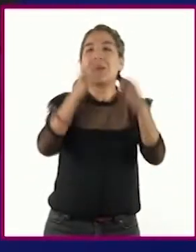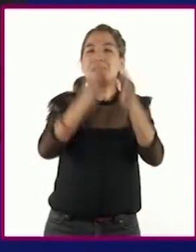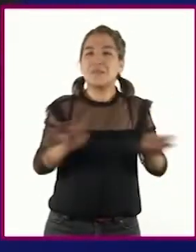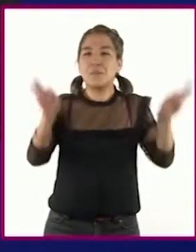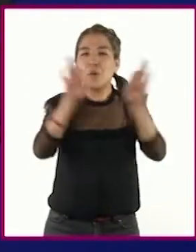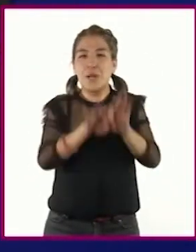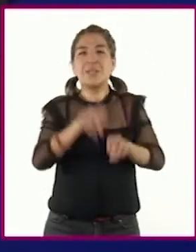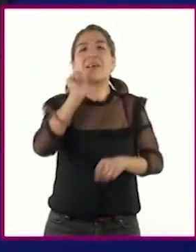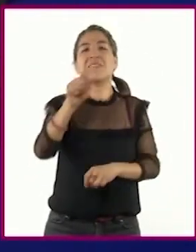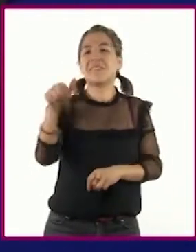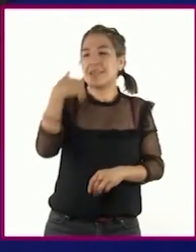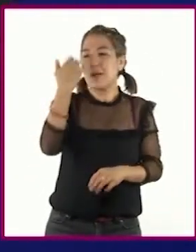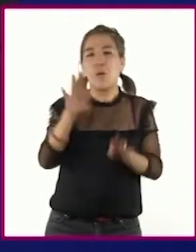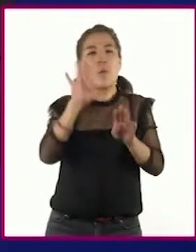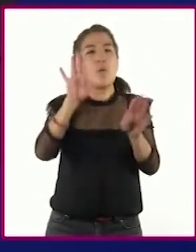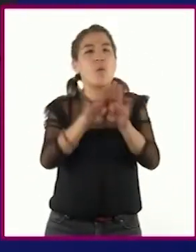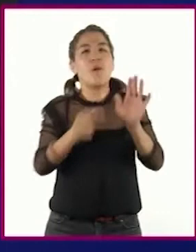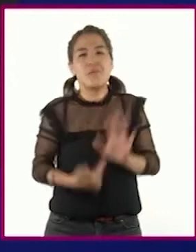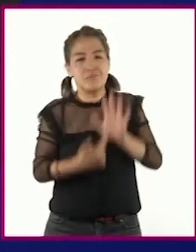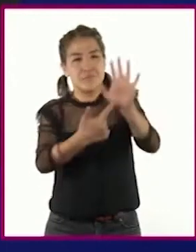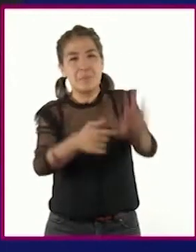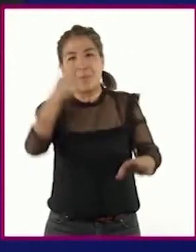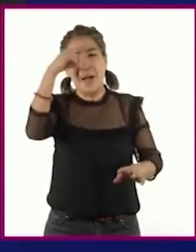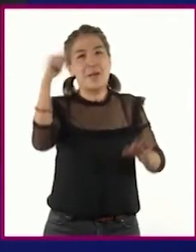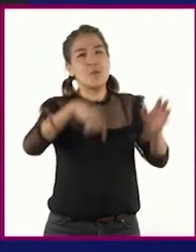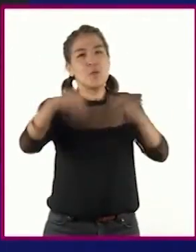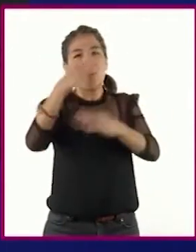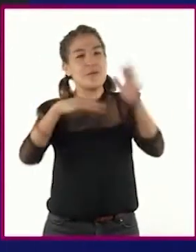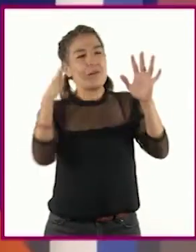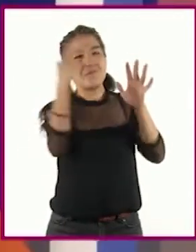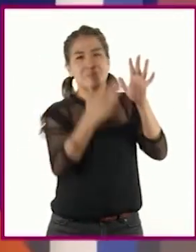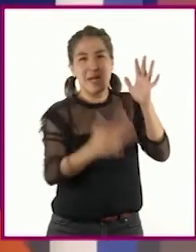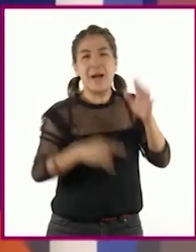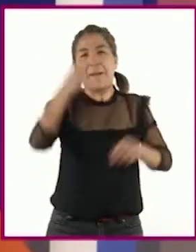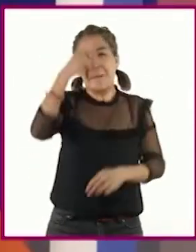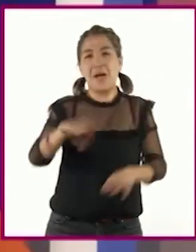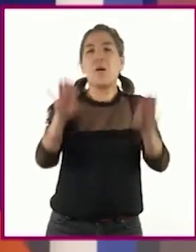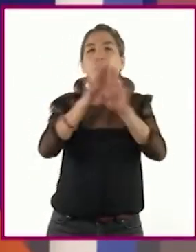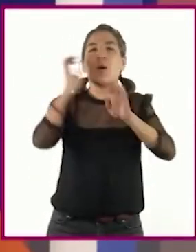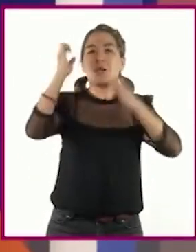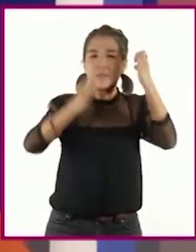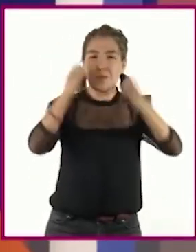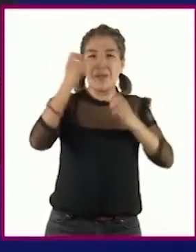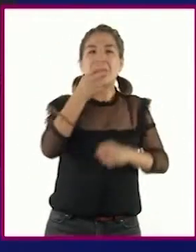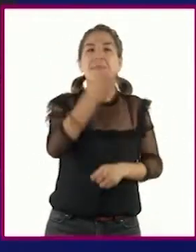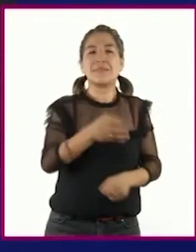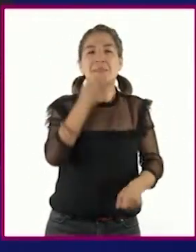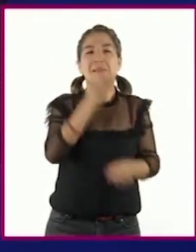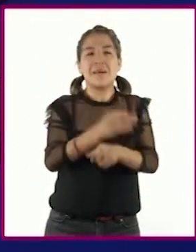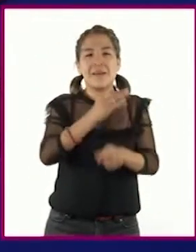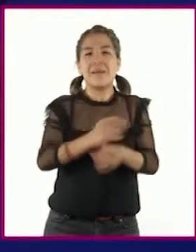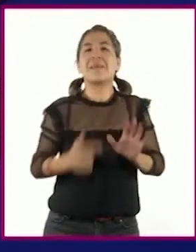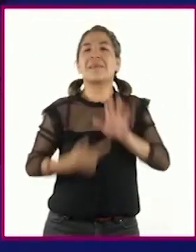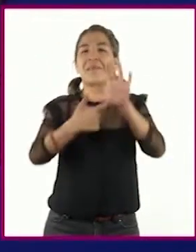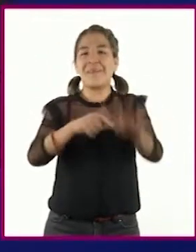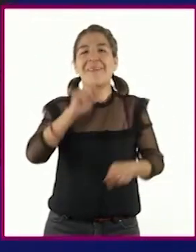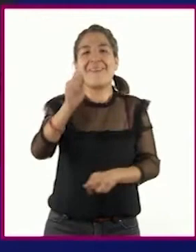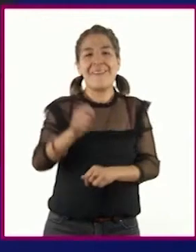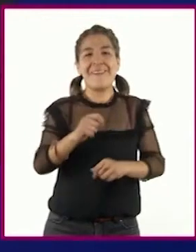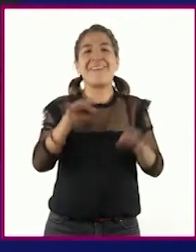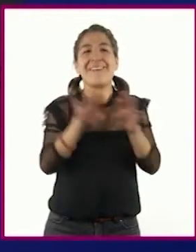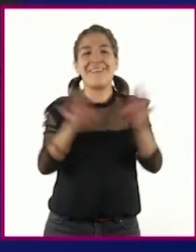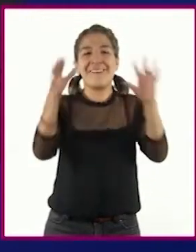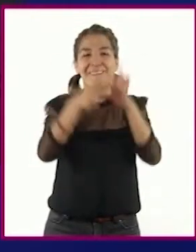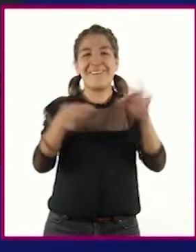qué es lo que quiere proyectar y en qué momento exponerla. Antes de comenzar, mencionemos ciertos pasos que hay